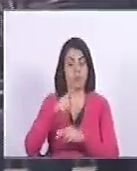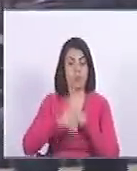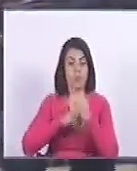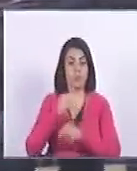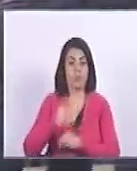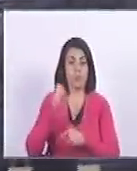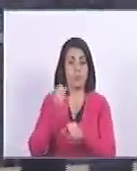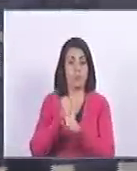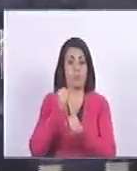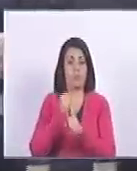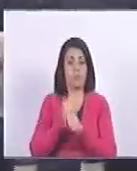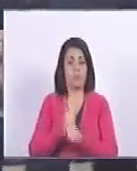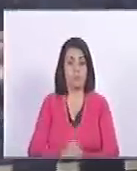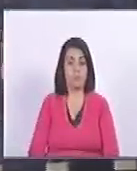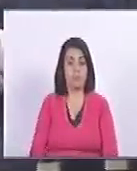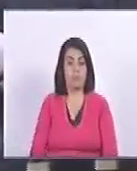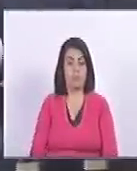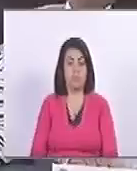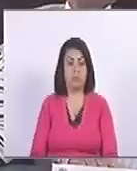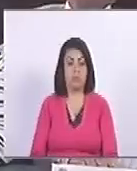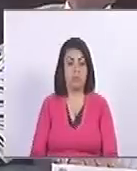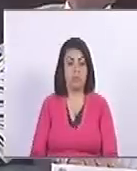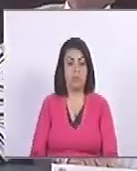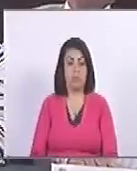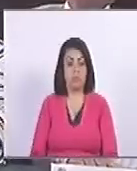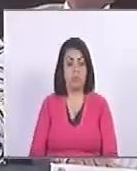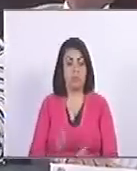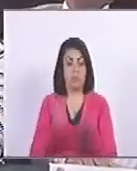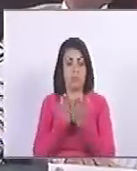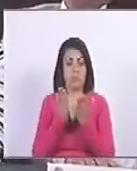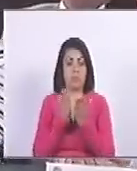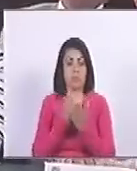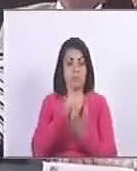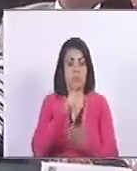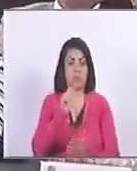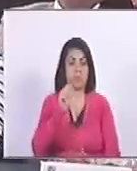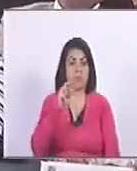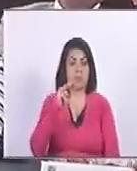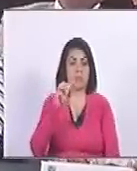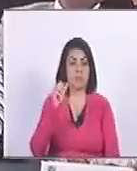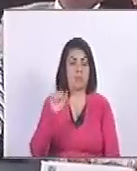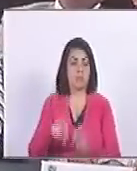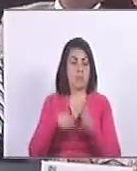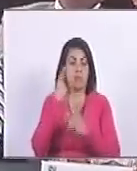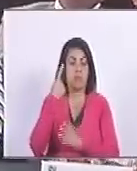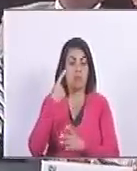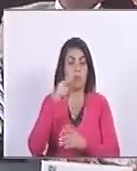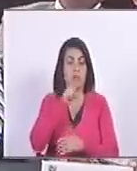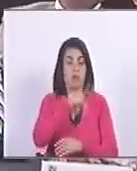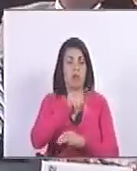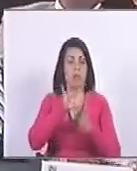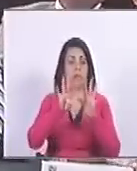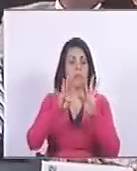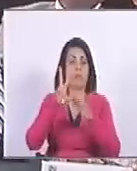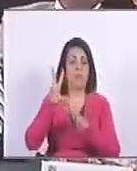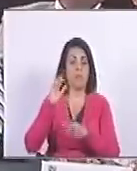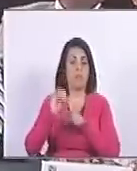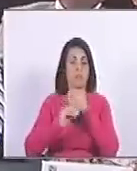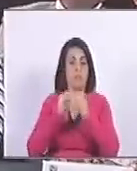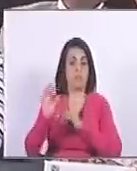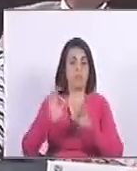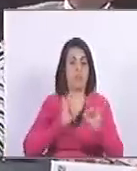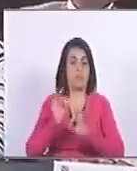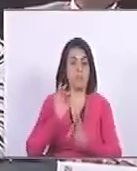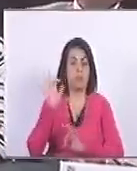este desempeño de la Escuela Lamas en esta primera presentación en 1930 en el Teatro